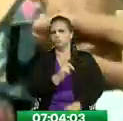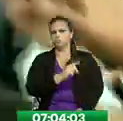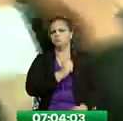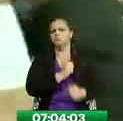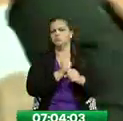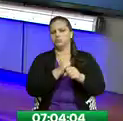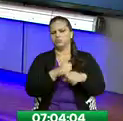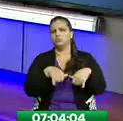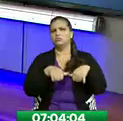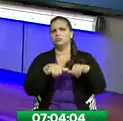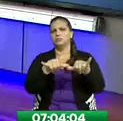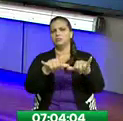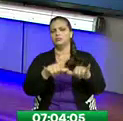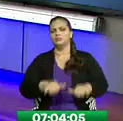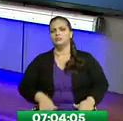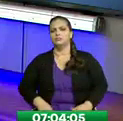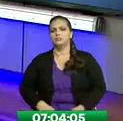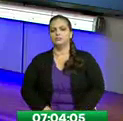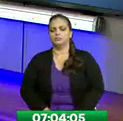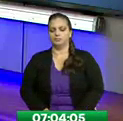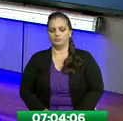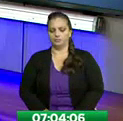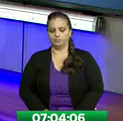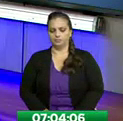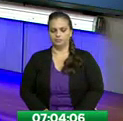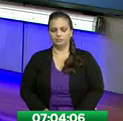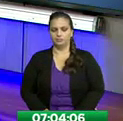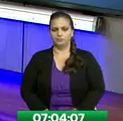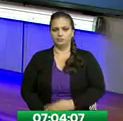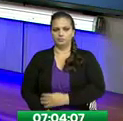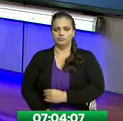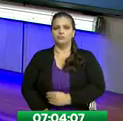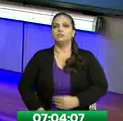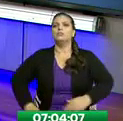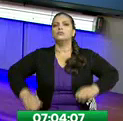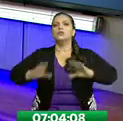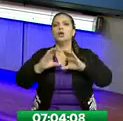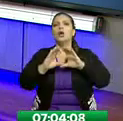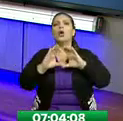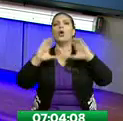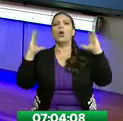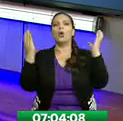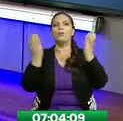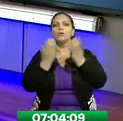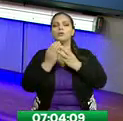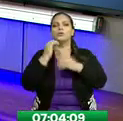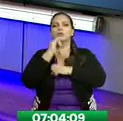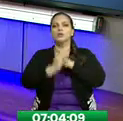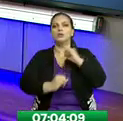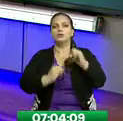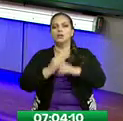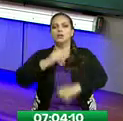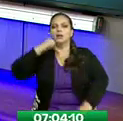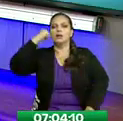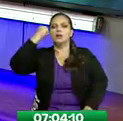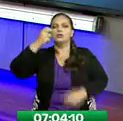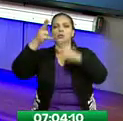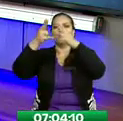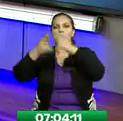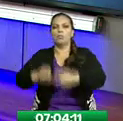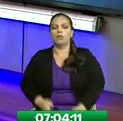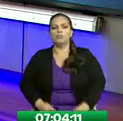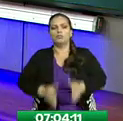Romero. Por otra parte, la Comisión Interamericana de Derechos Humanos, CID, solicita a Ecuador